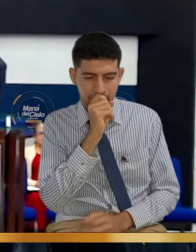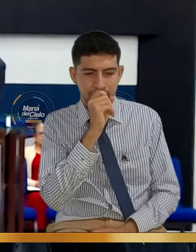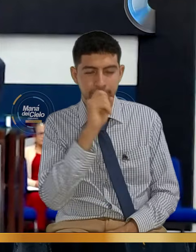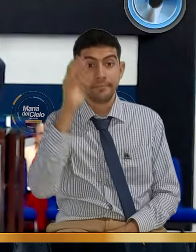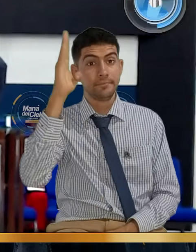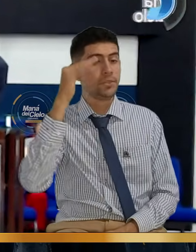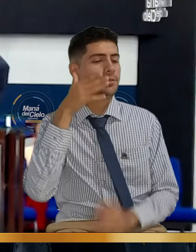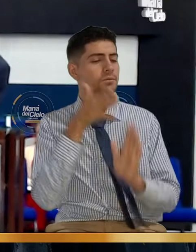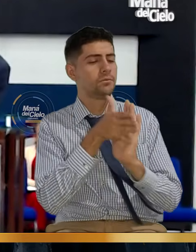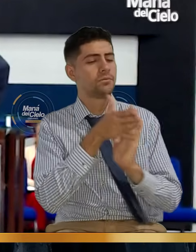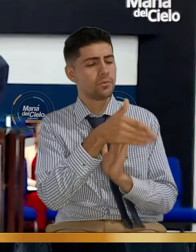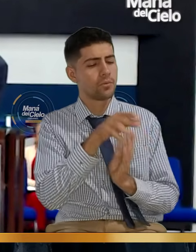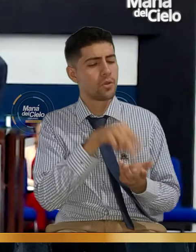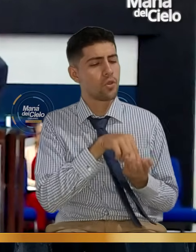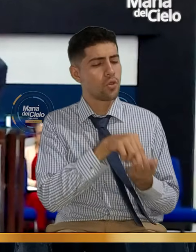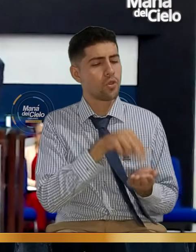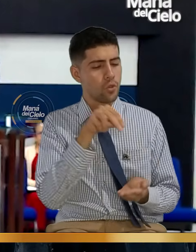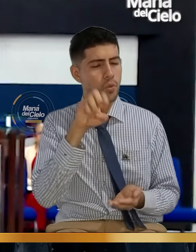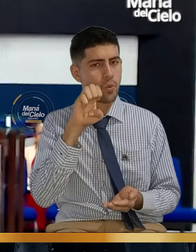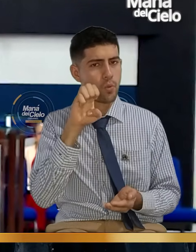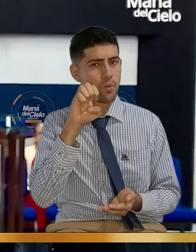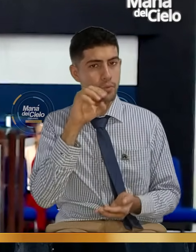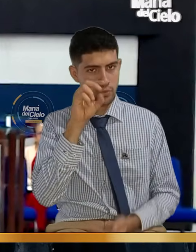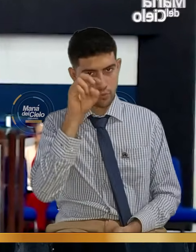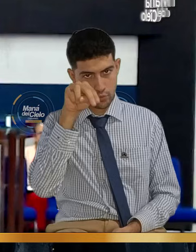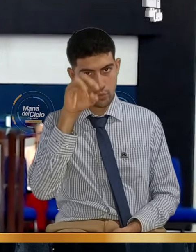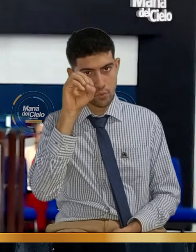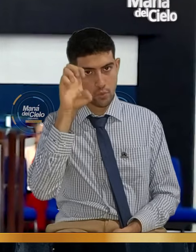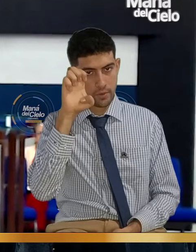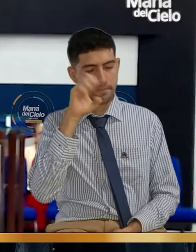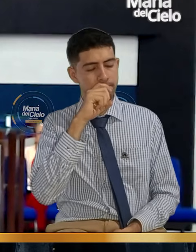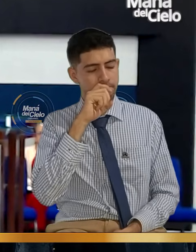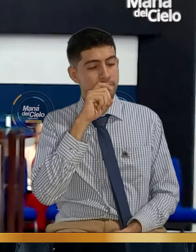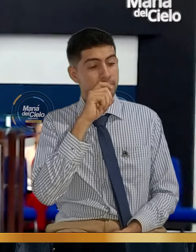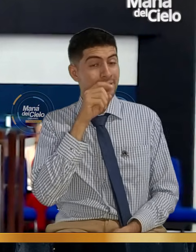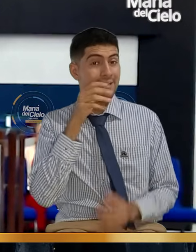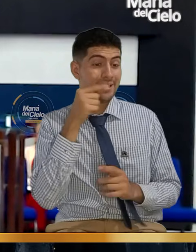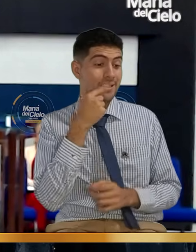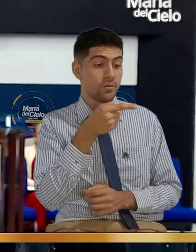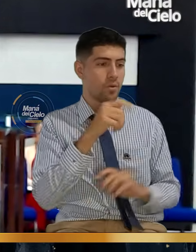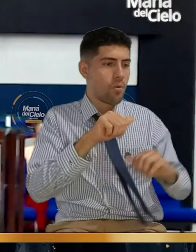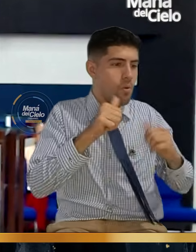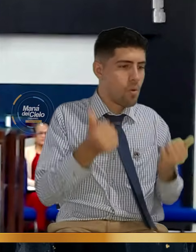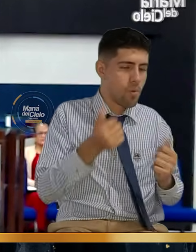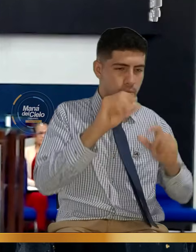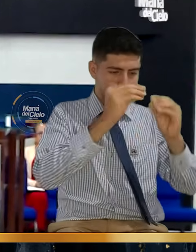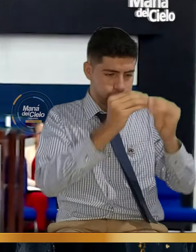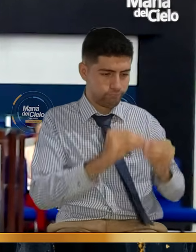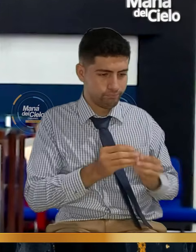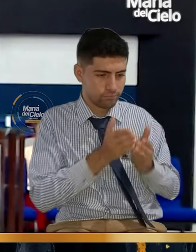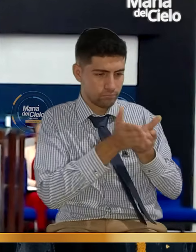caer un diluvio. La gente no creyó. Como muchos no creen a lo que predicamos. Esta iglesia cree que un día